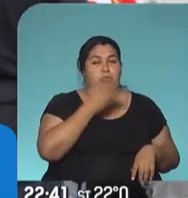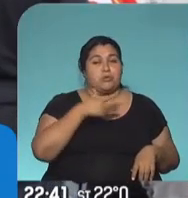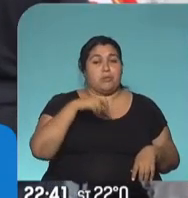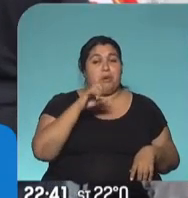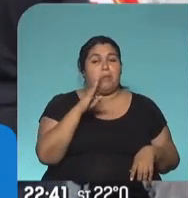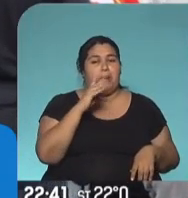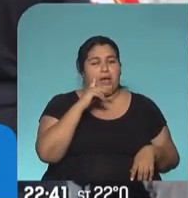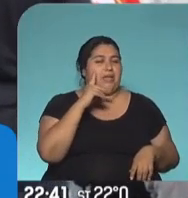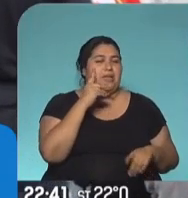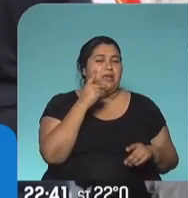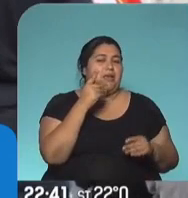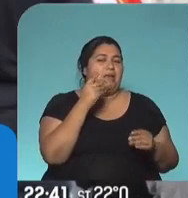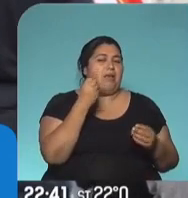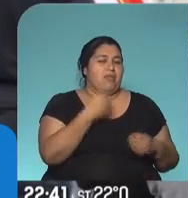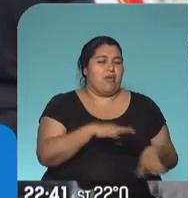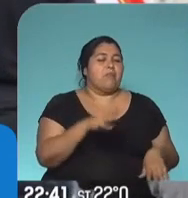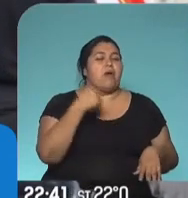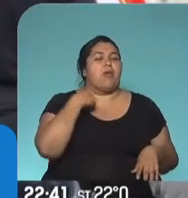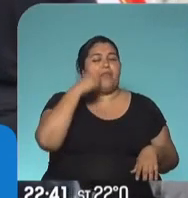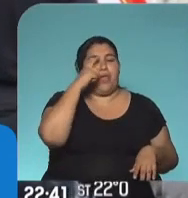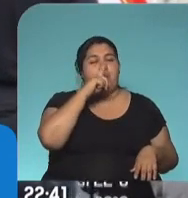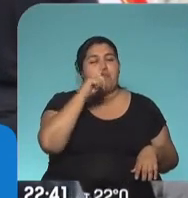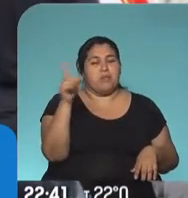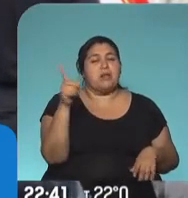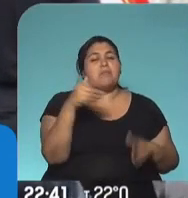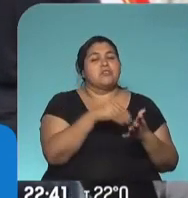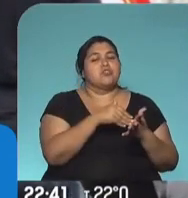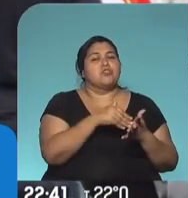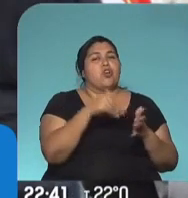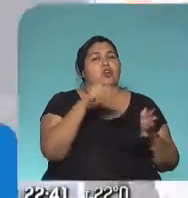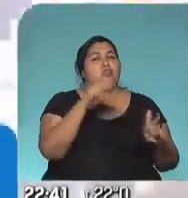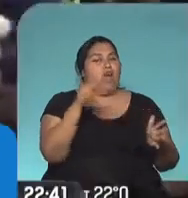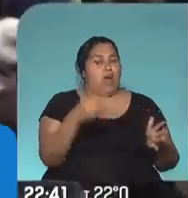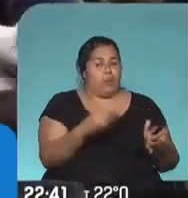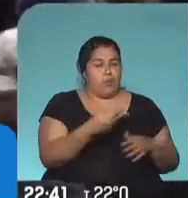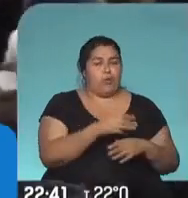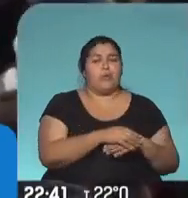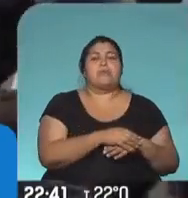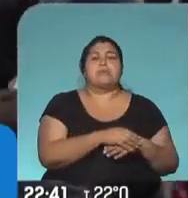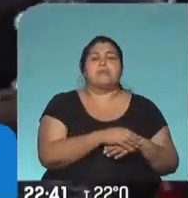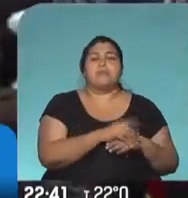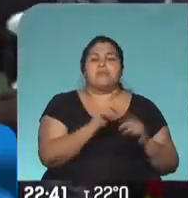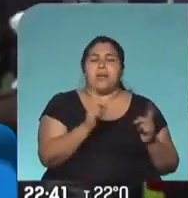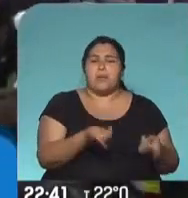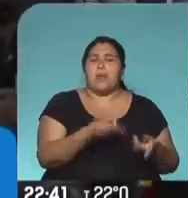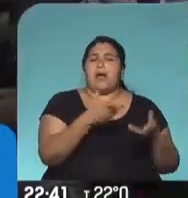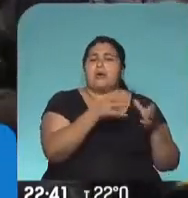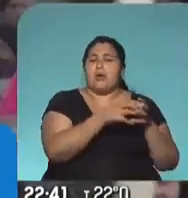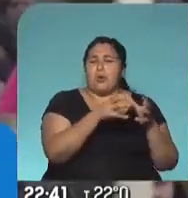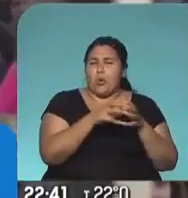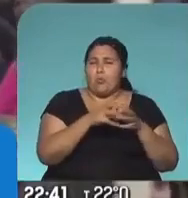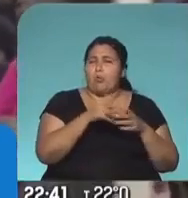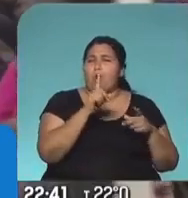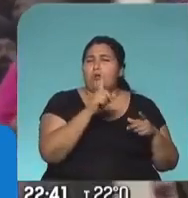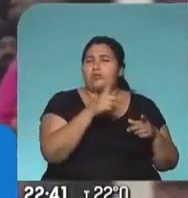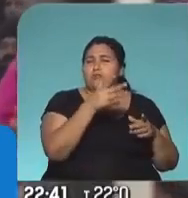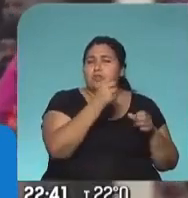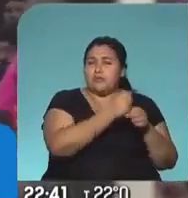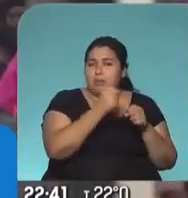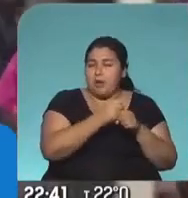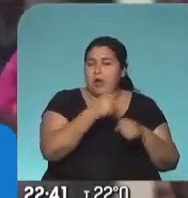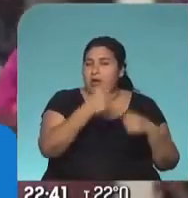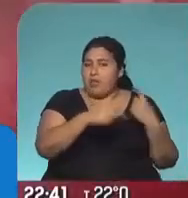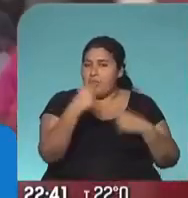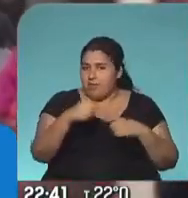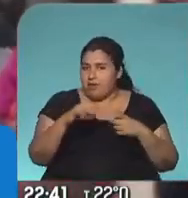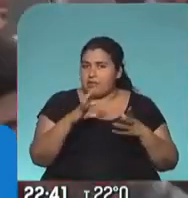un déficit de más de 10.000 millones de euros para la próxima década. A pesar de que los sindicatos mayoritarios desestiman de plano la